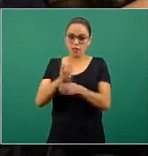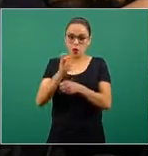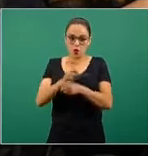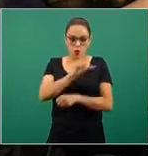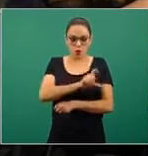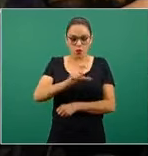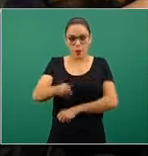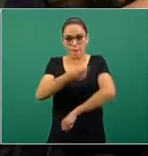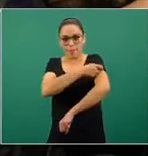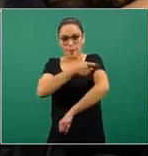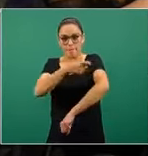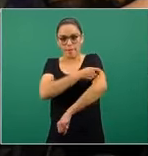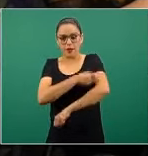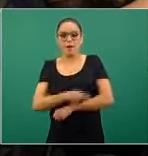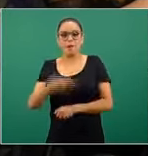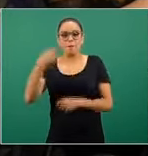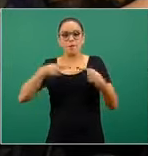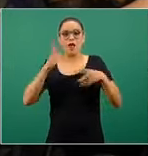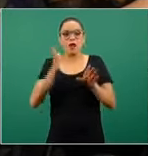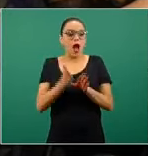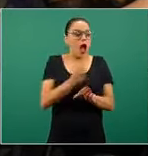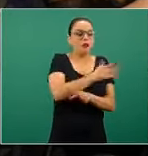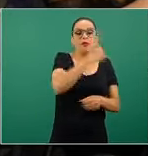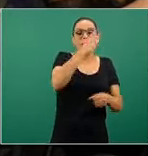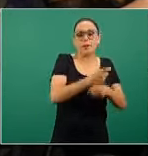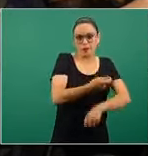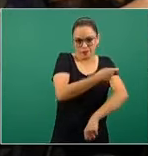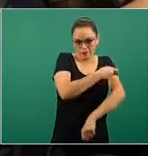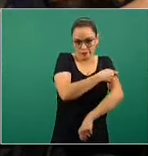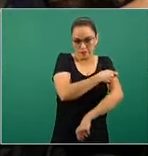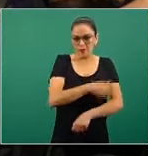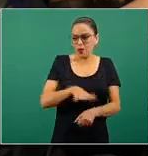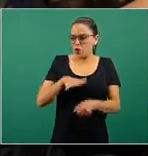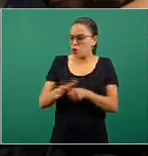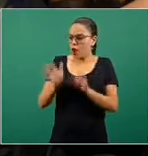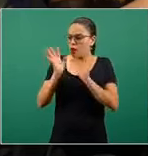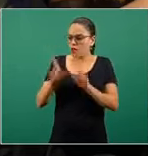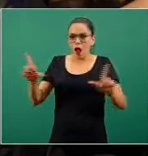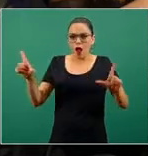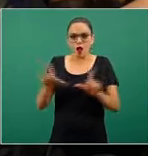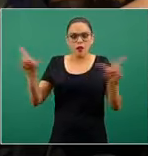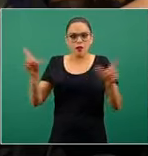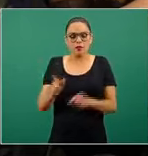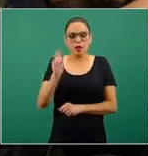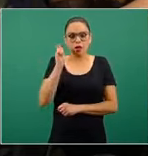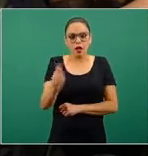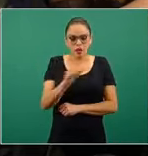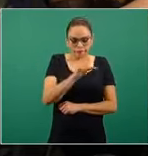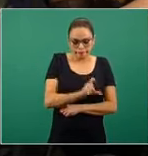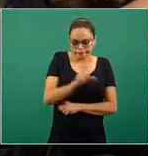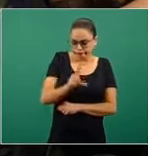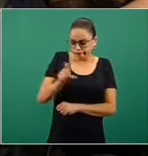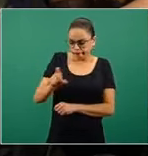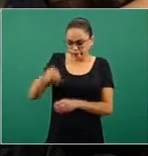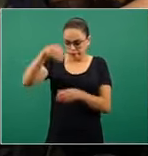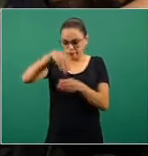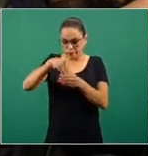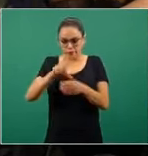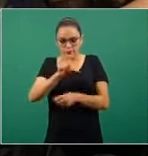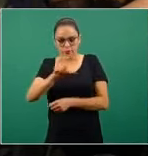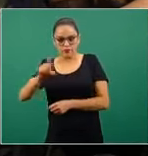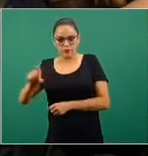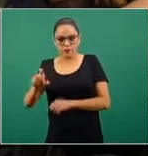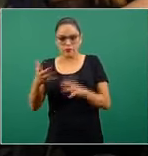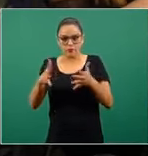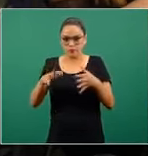esto. ¿Cuándo estarán listas las que se están envasando? Y si ya hay una fecha estimada, creo que son 9